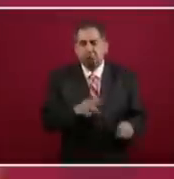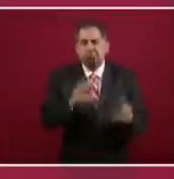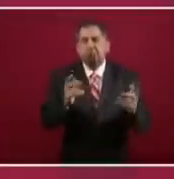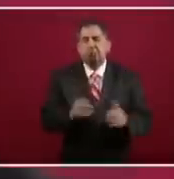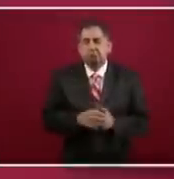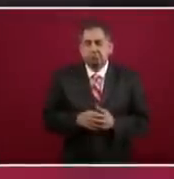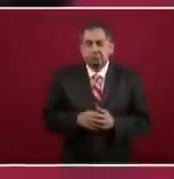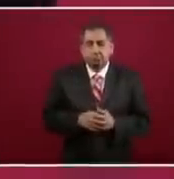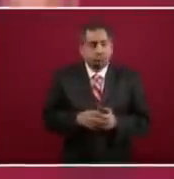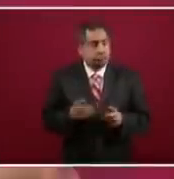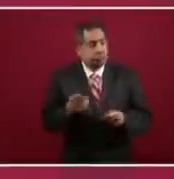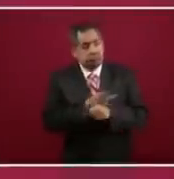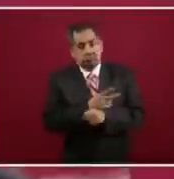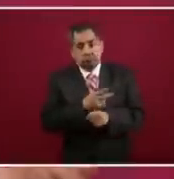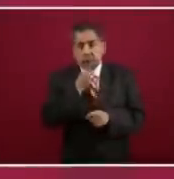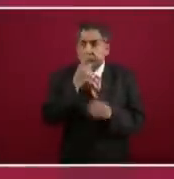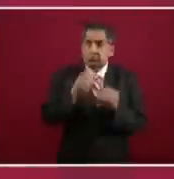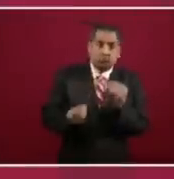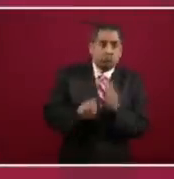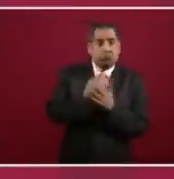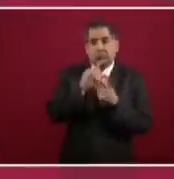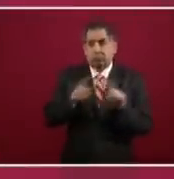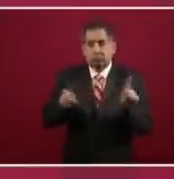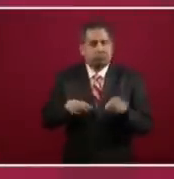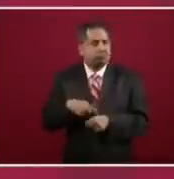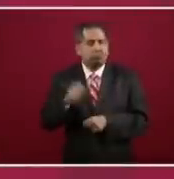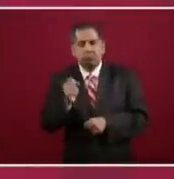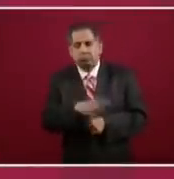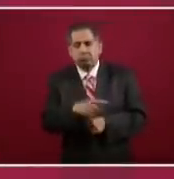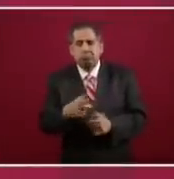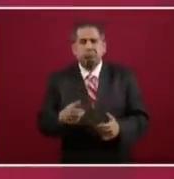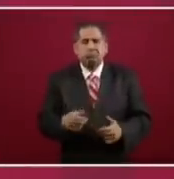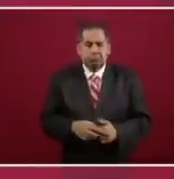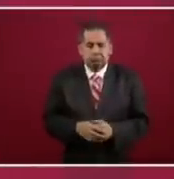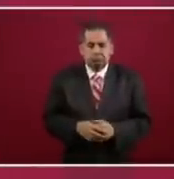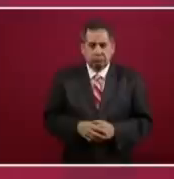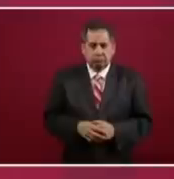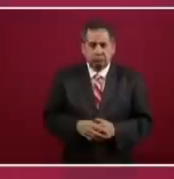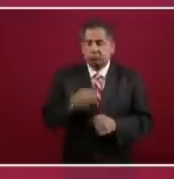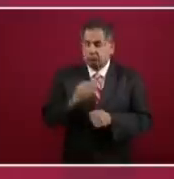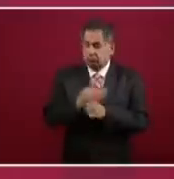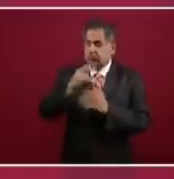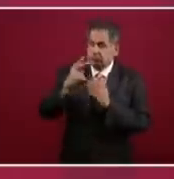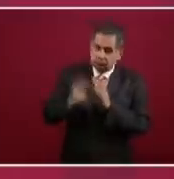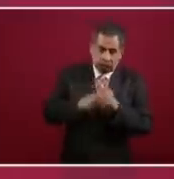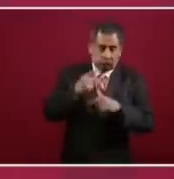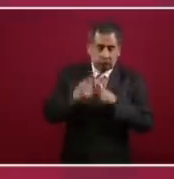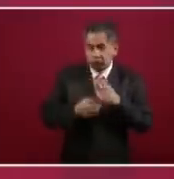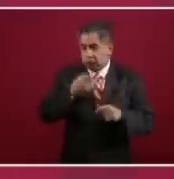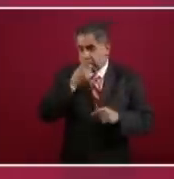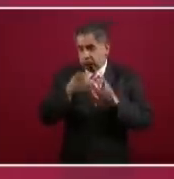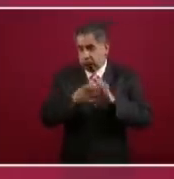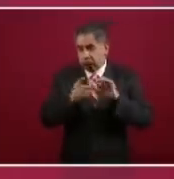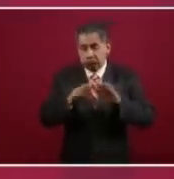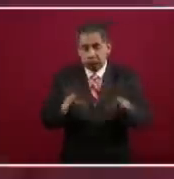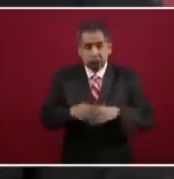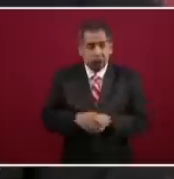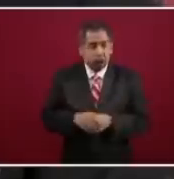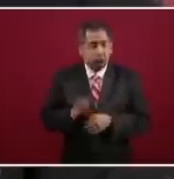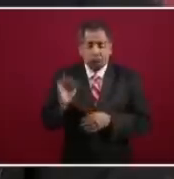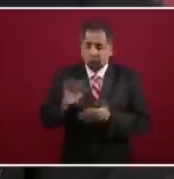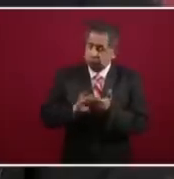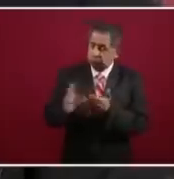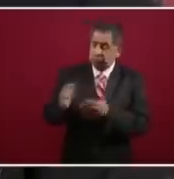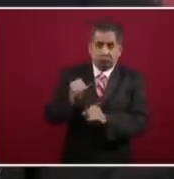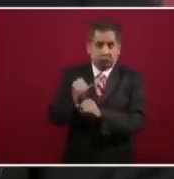y resulta que es una nueva realidad y aquí vuelvo a decir si no fuese por las